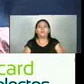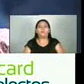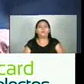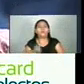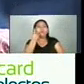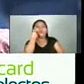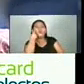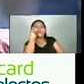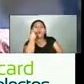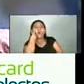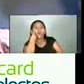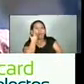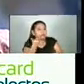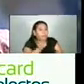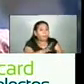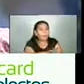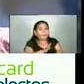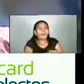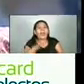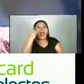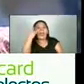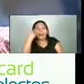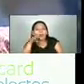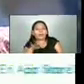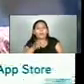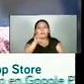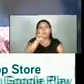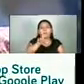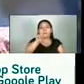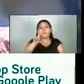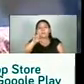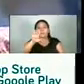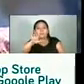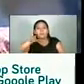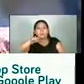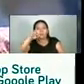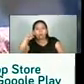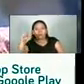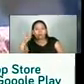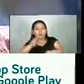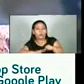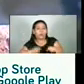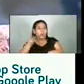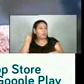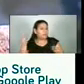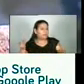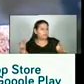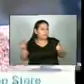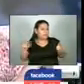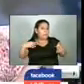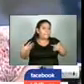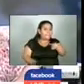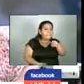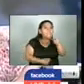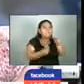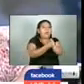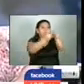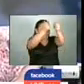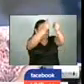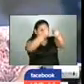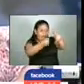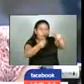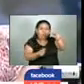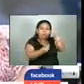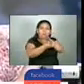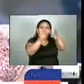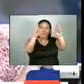¿Dónde están invertidos, por ejemplo, los 115 millones de dólares extra al presupuesto